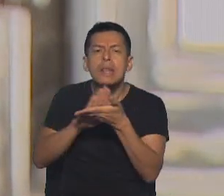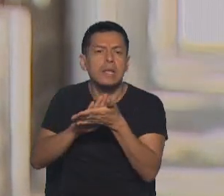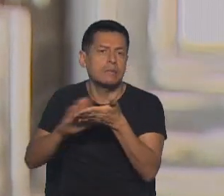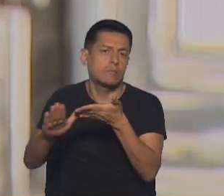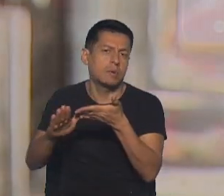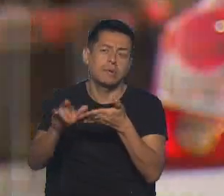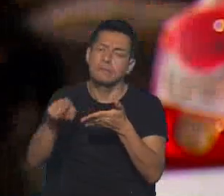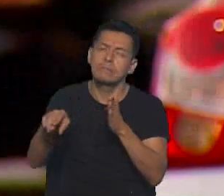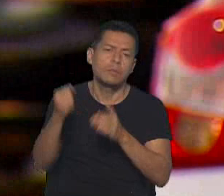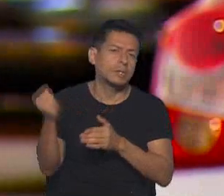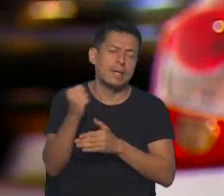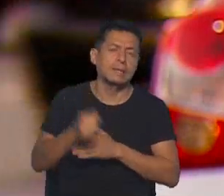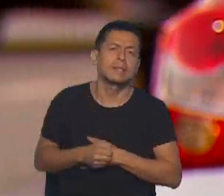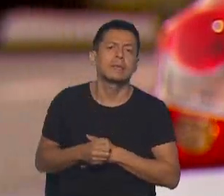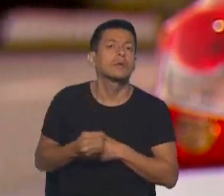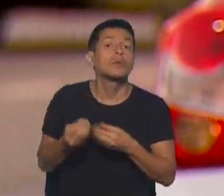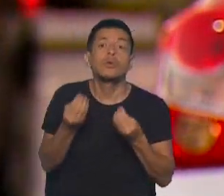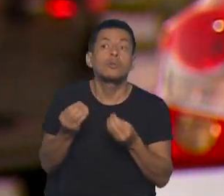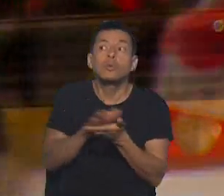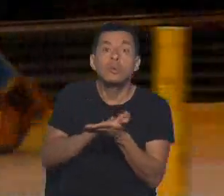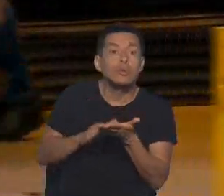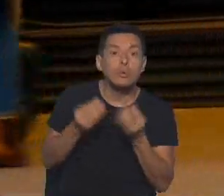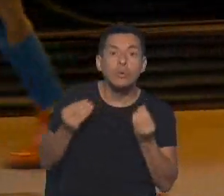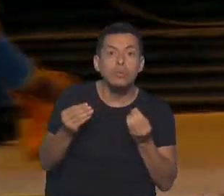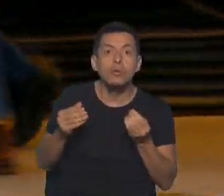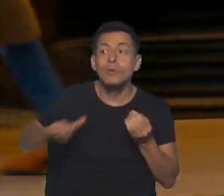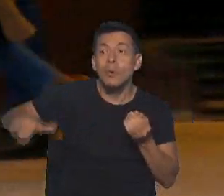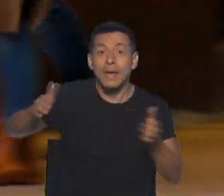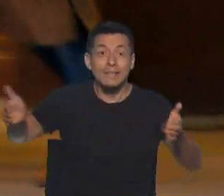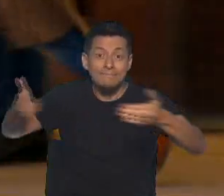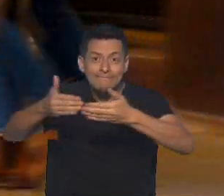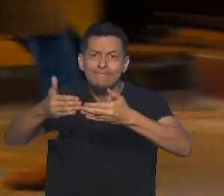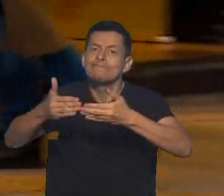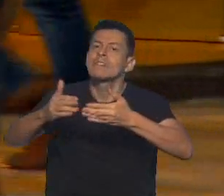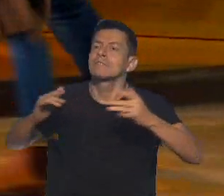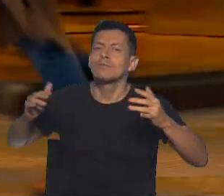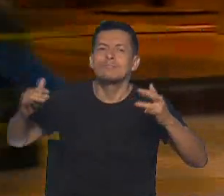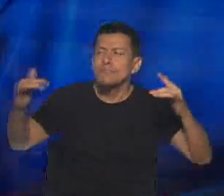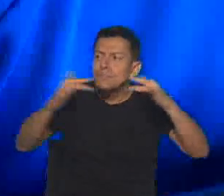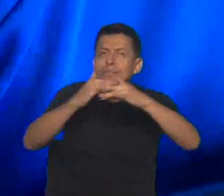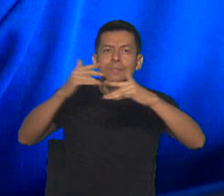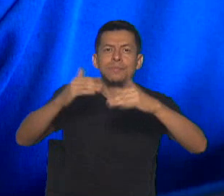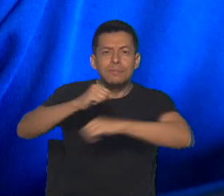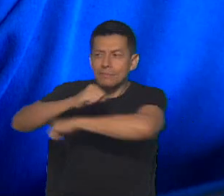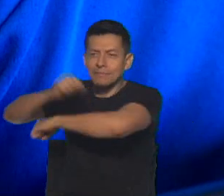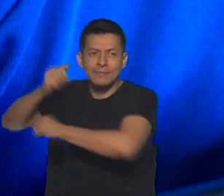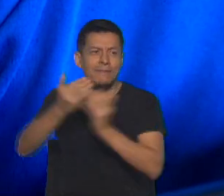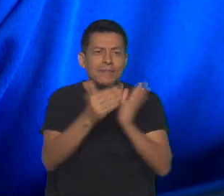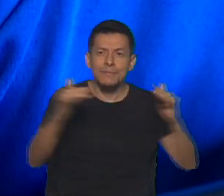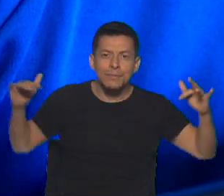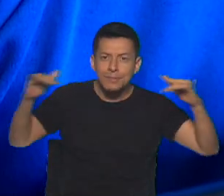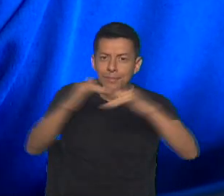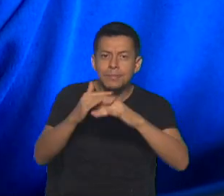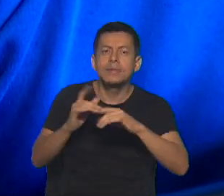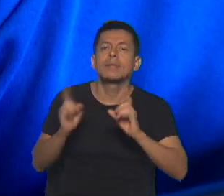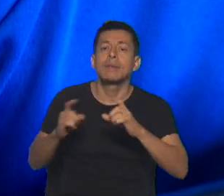arregla, como decíamos antes, ventilando fundamentalmente y, para minimizar la parte de cerca distancia, usando